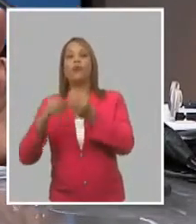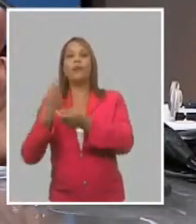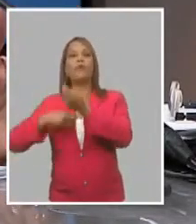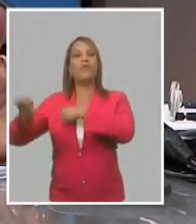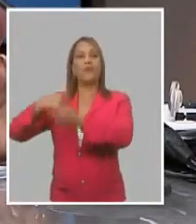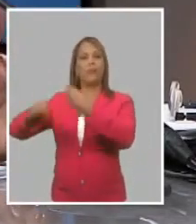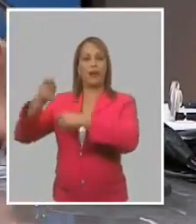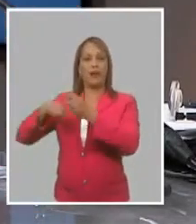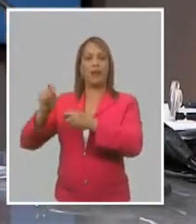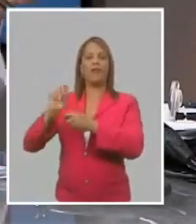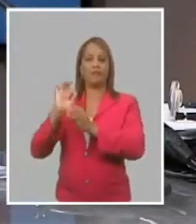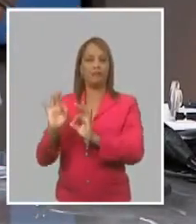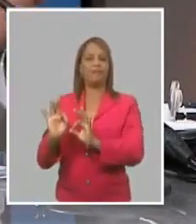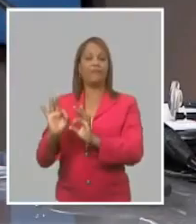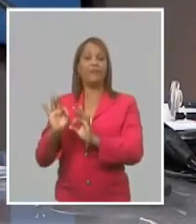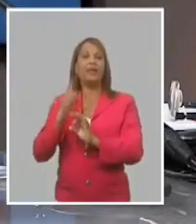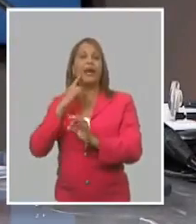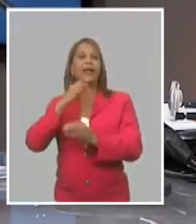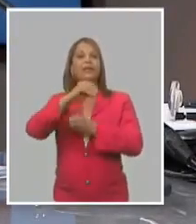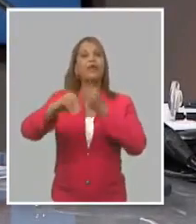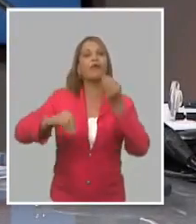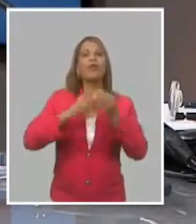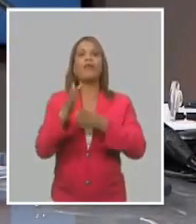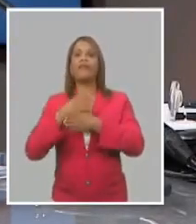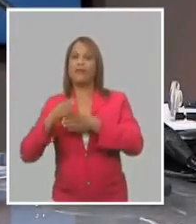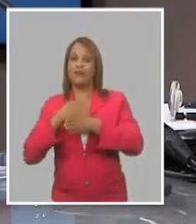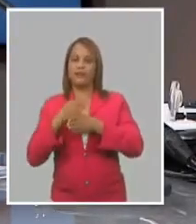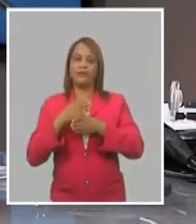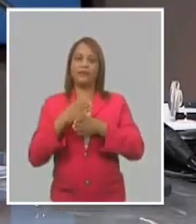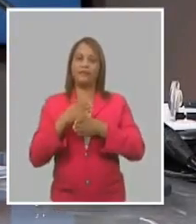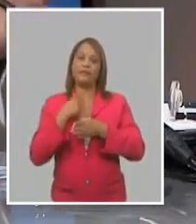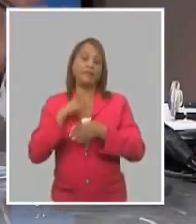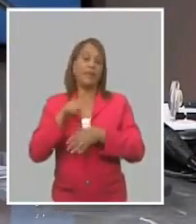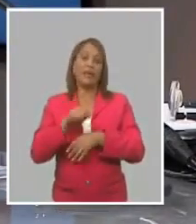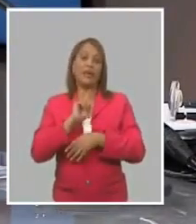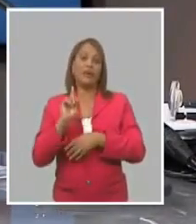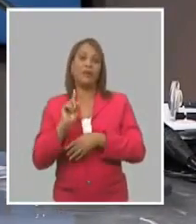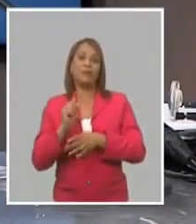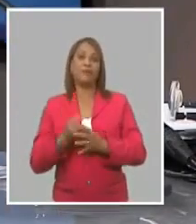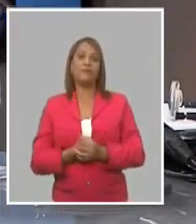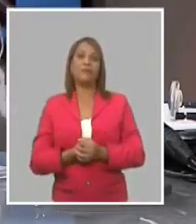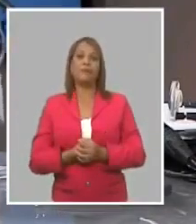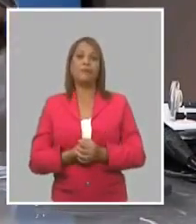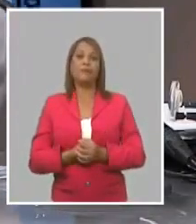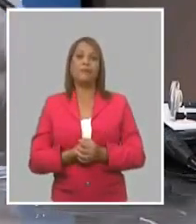mercado. Y ahí se producen unas diferencias.